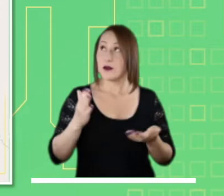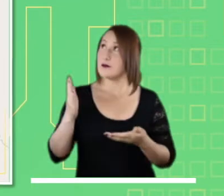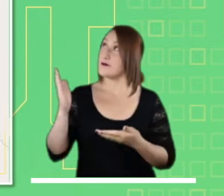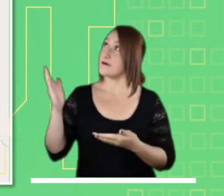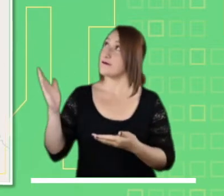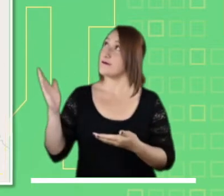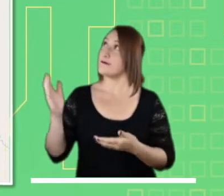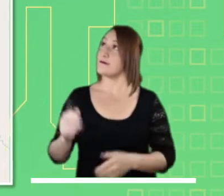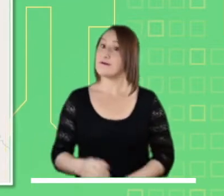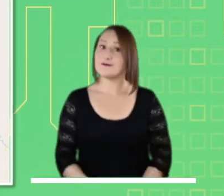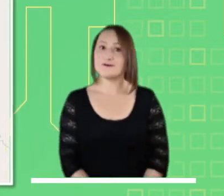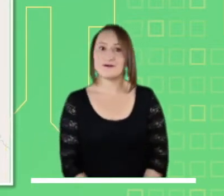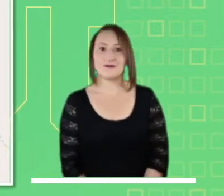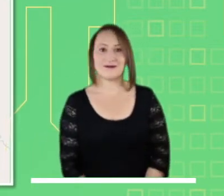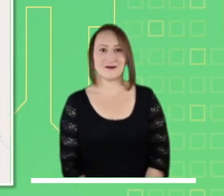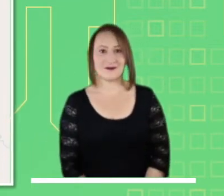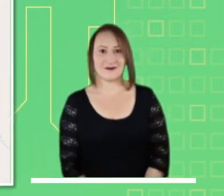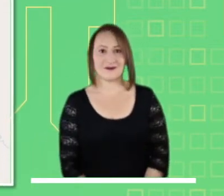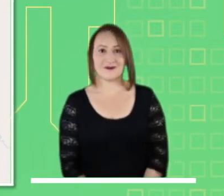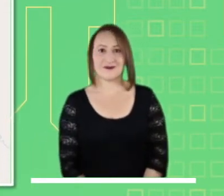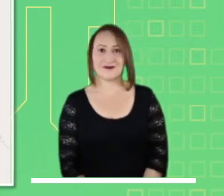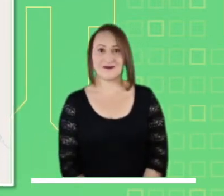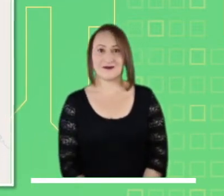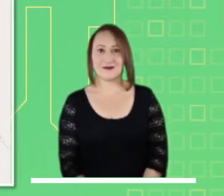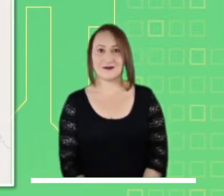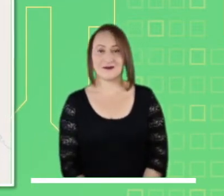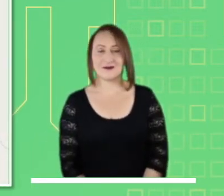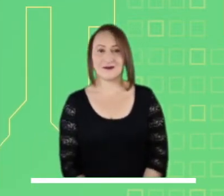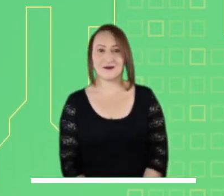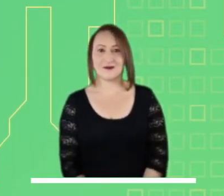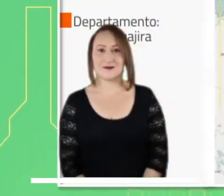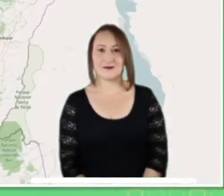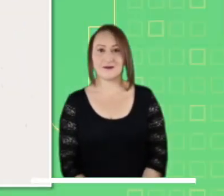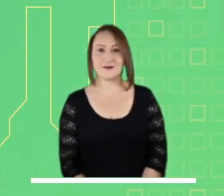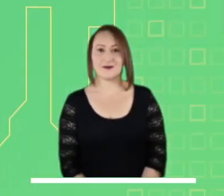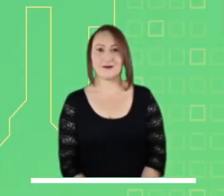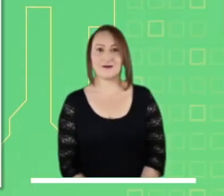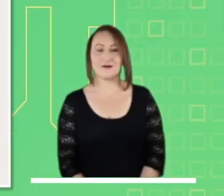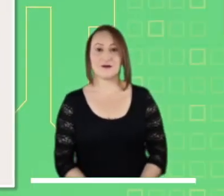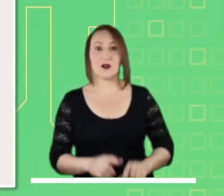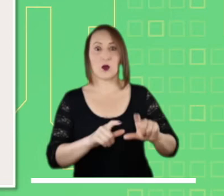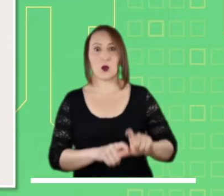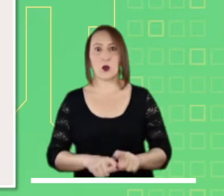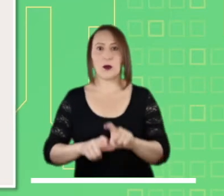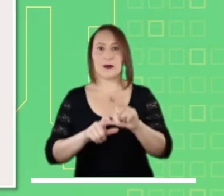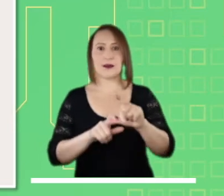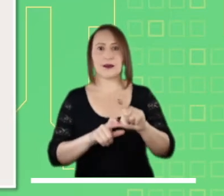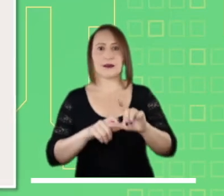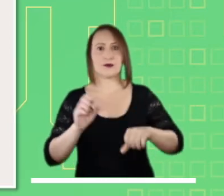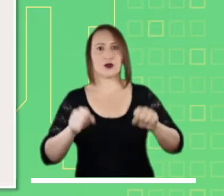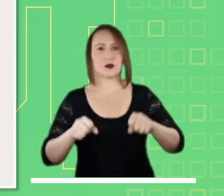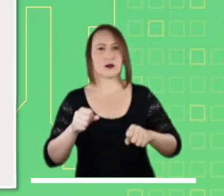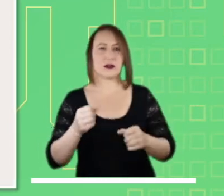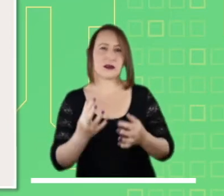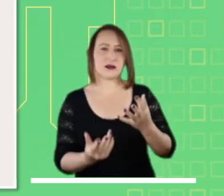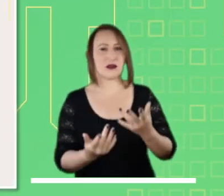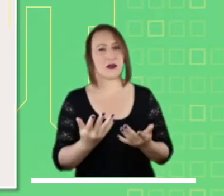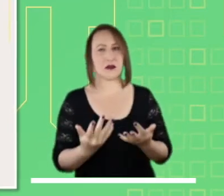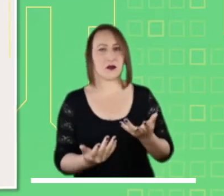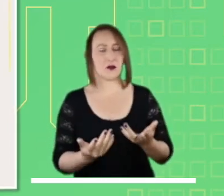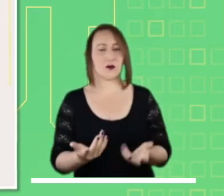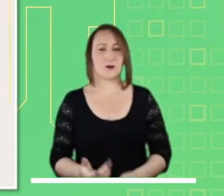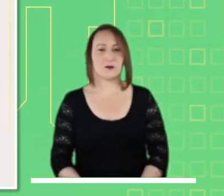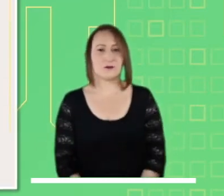río Inírida y a los niveles altos en condición de descenso en la parte media y baja del río Meta. Atención en La Guajira